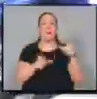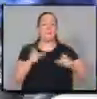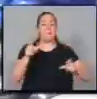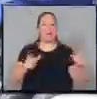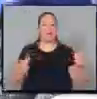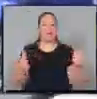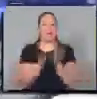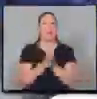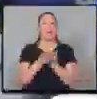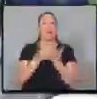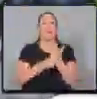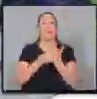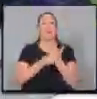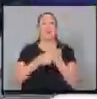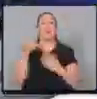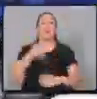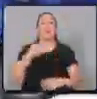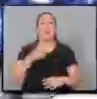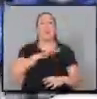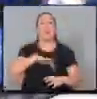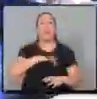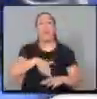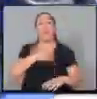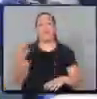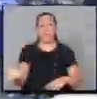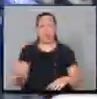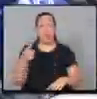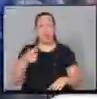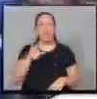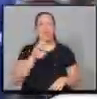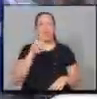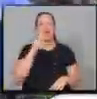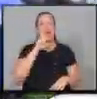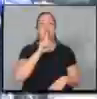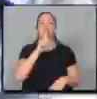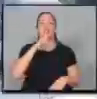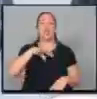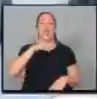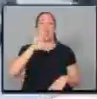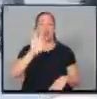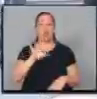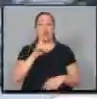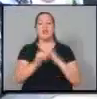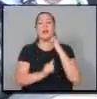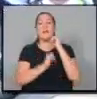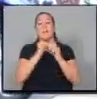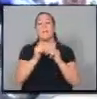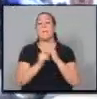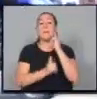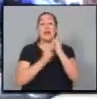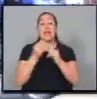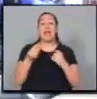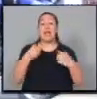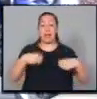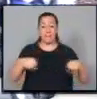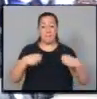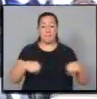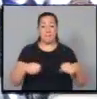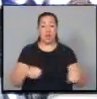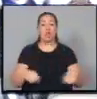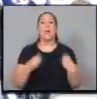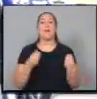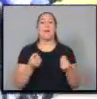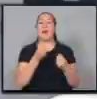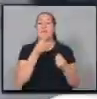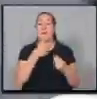ministro de Seguridad de la provincia de Buenos Aires, Cristian Ritondo, y allí explicaron que justamente estos móviles van a facilitar